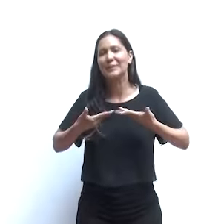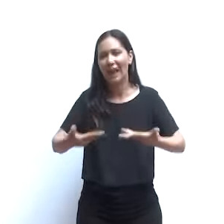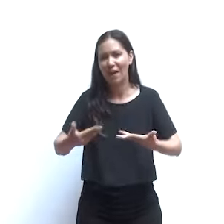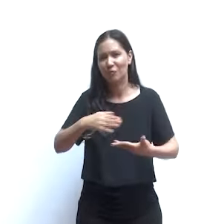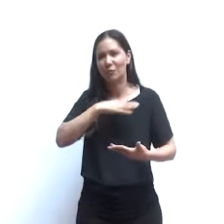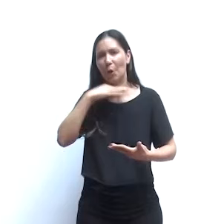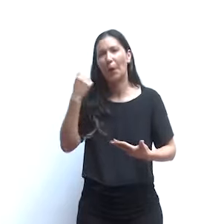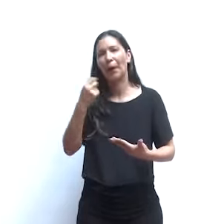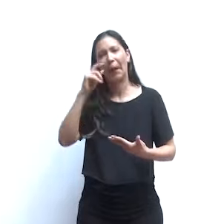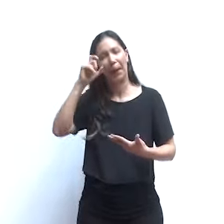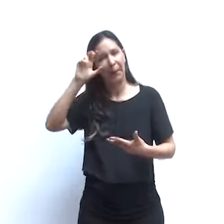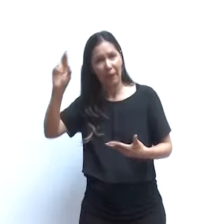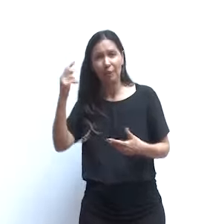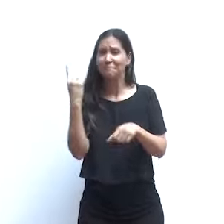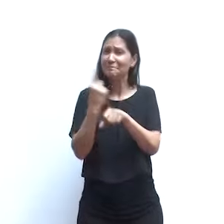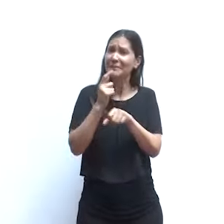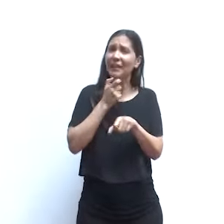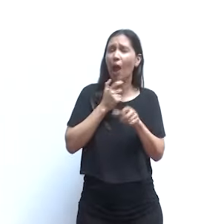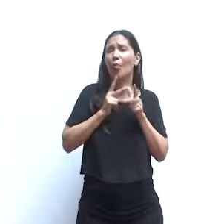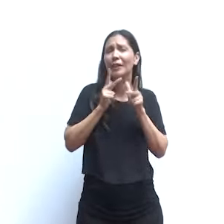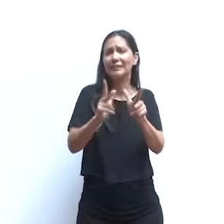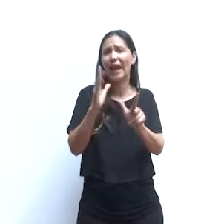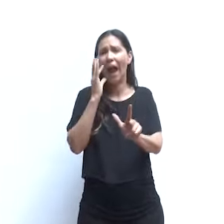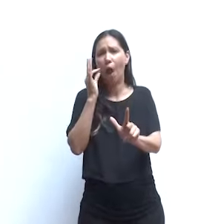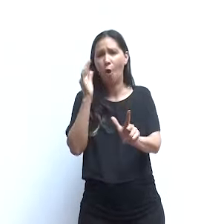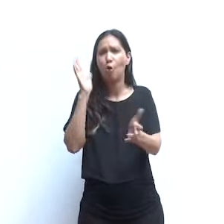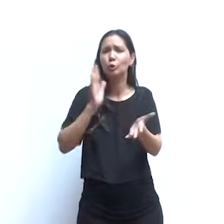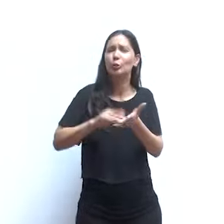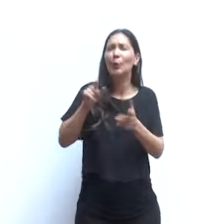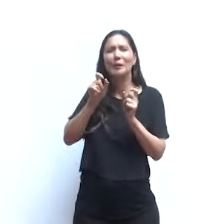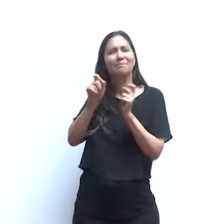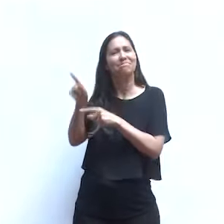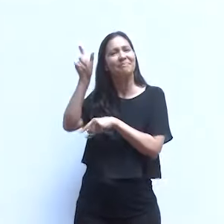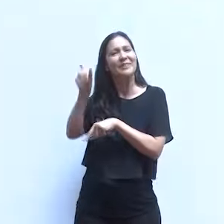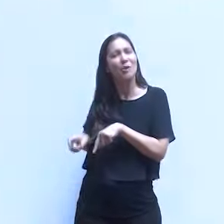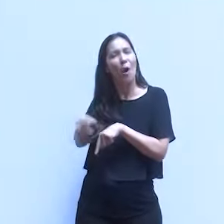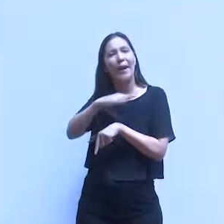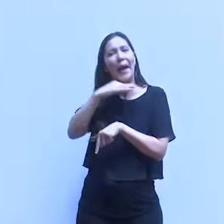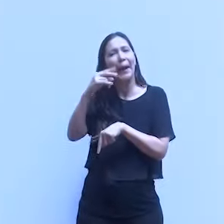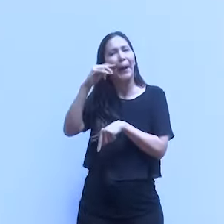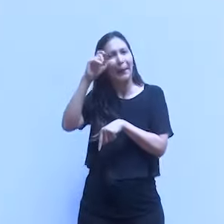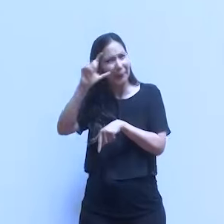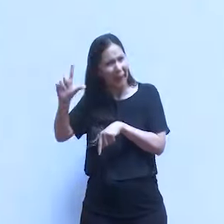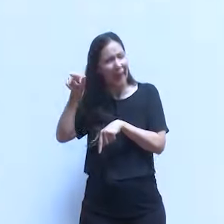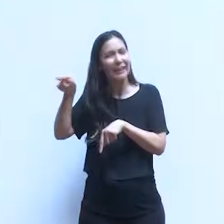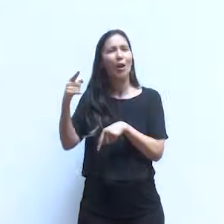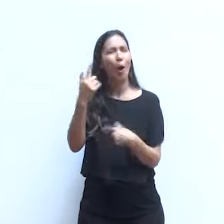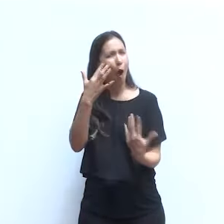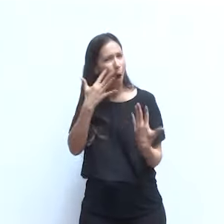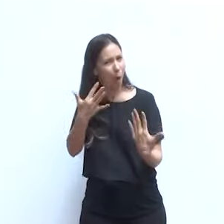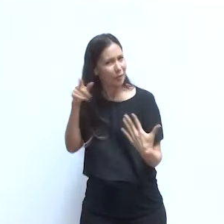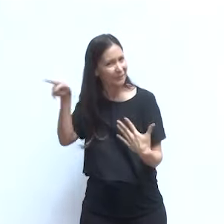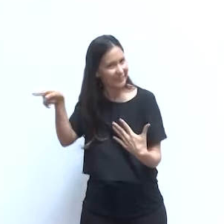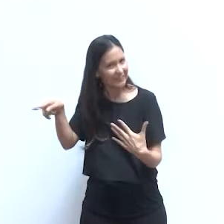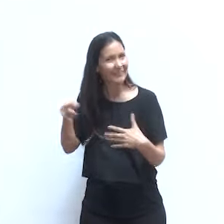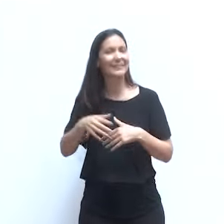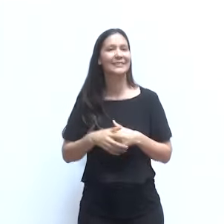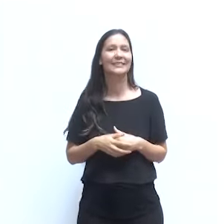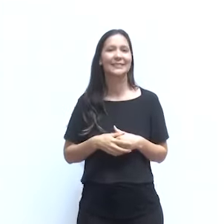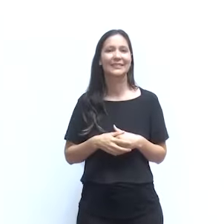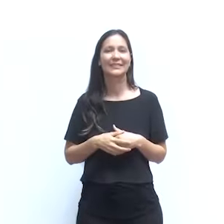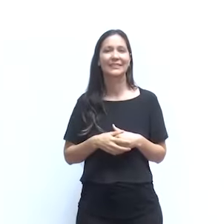decir es este decir algo también sobre Javier no porque todos los conocemos acá Javier ustedes saben